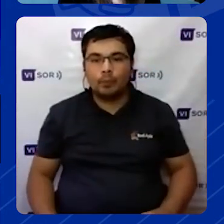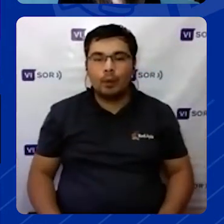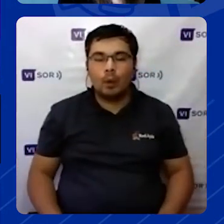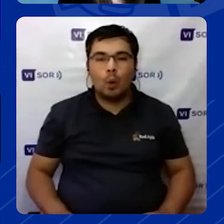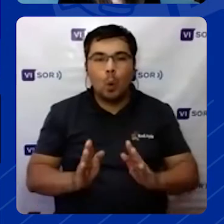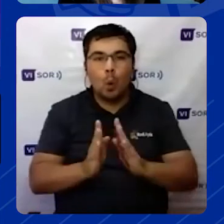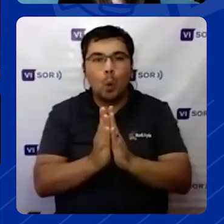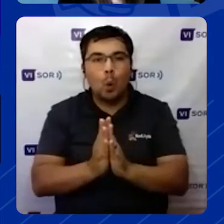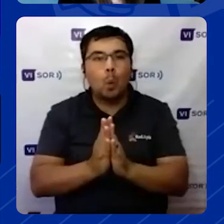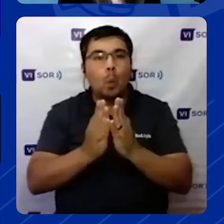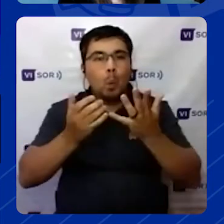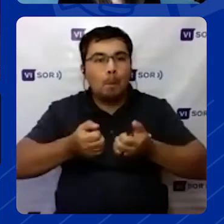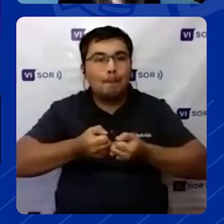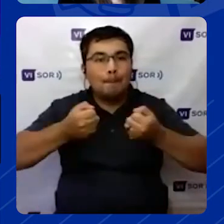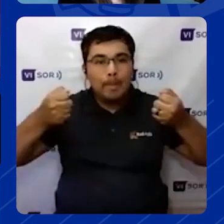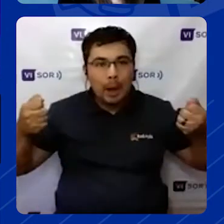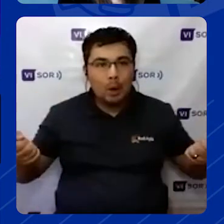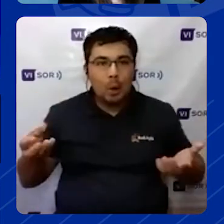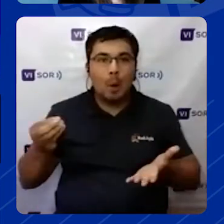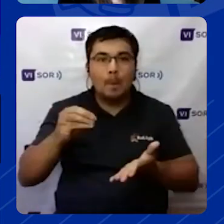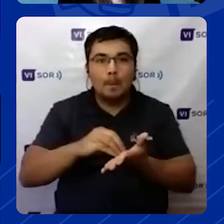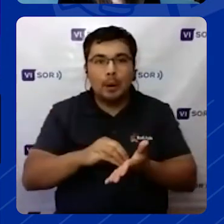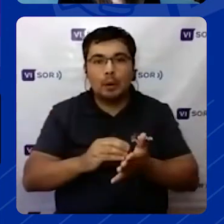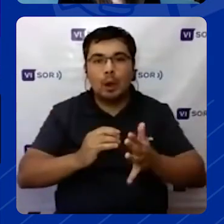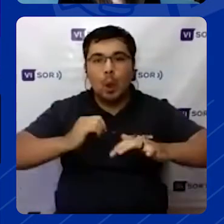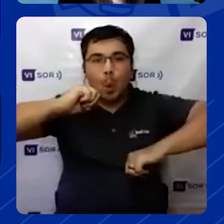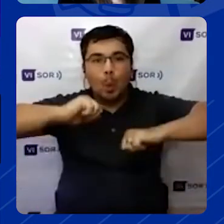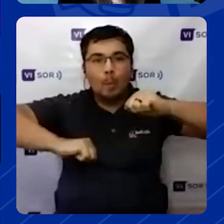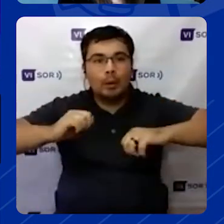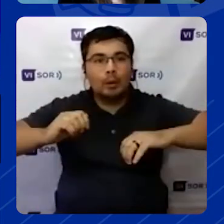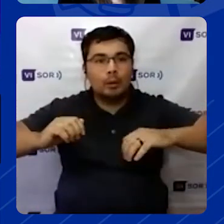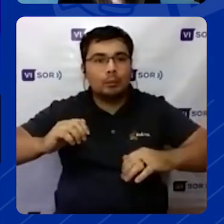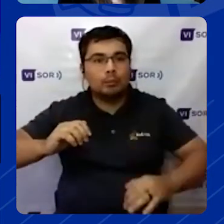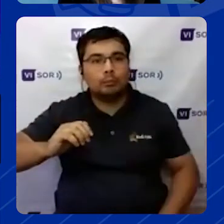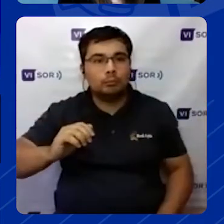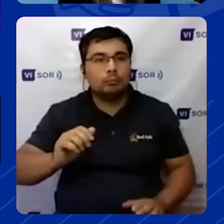empresa periodística, sí que lo introdujo de manera semanal.